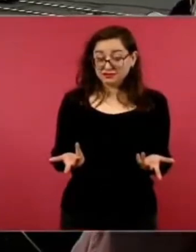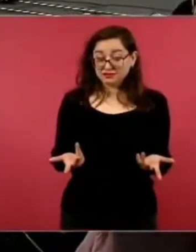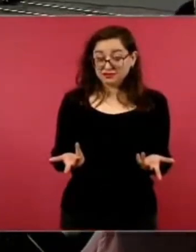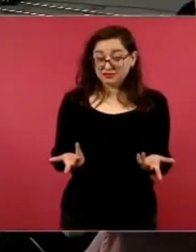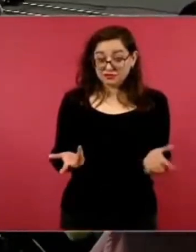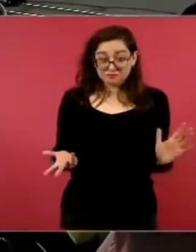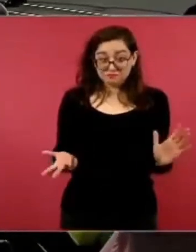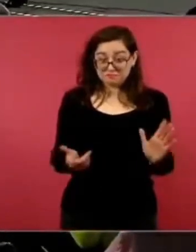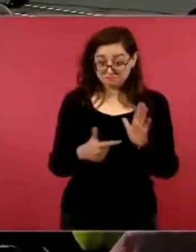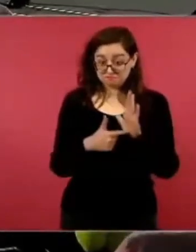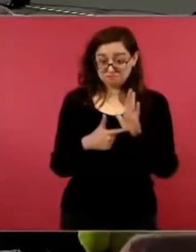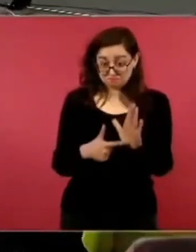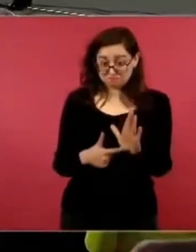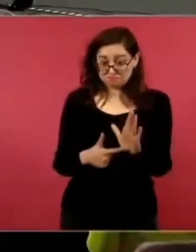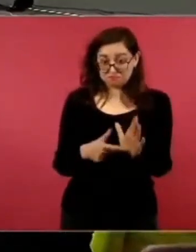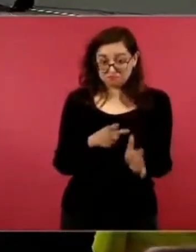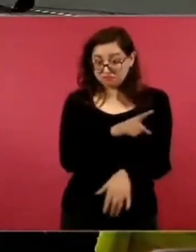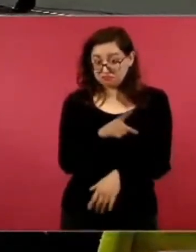gusta lo que estoy diciendo,